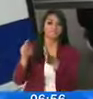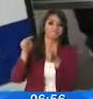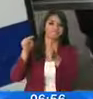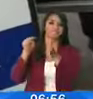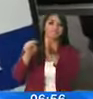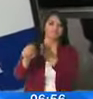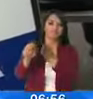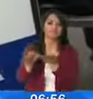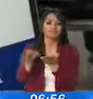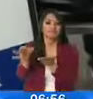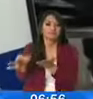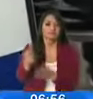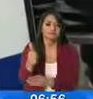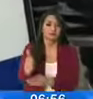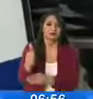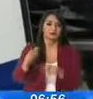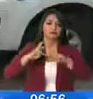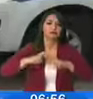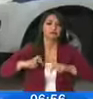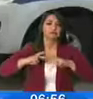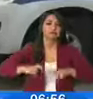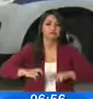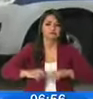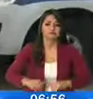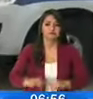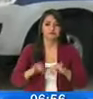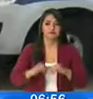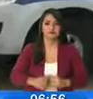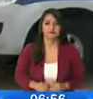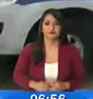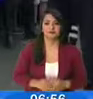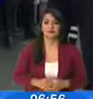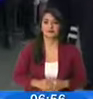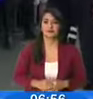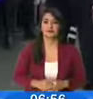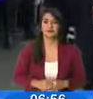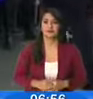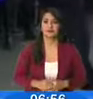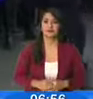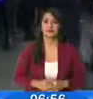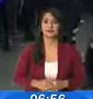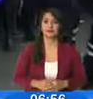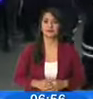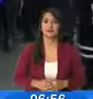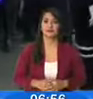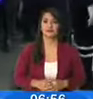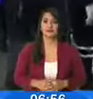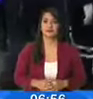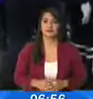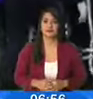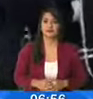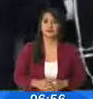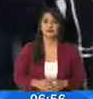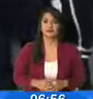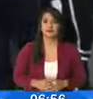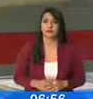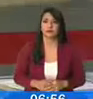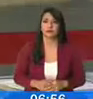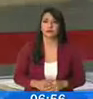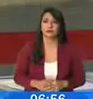la morgue del cantón para que se realice la autopsia de ley. Desde la provincia de Santa Elena, informó Darwin